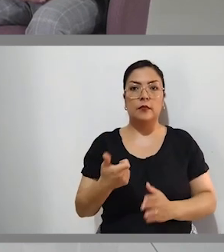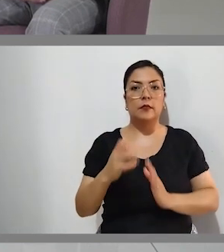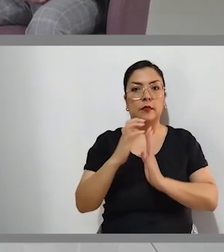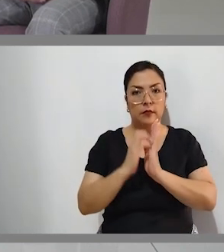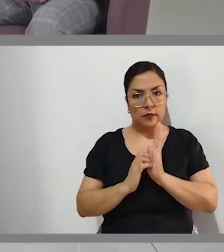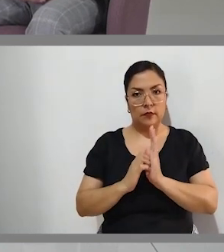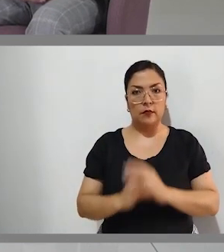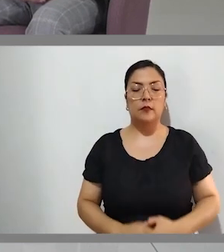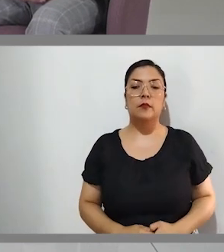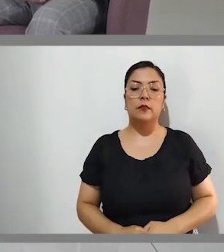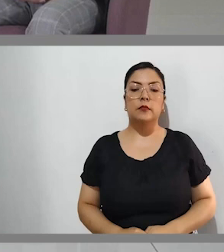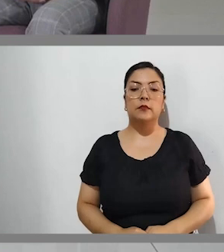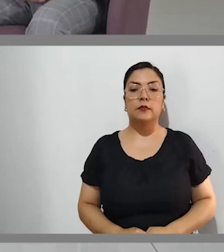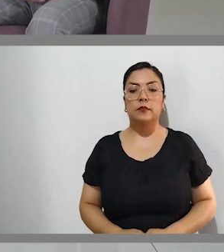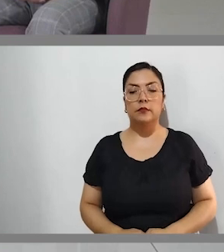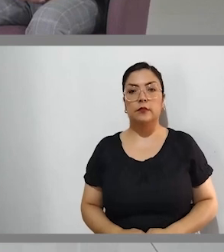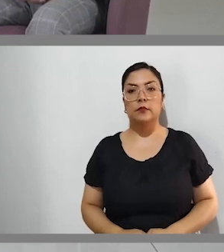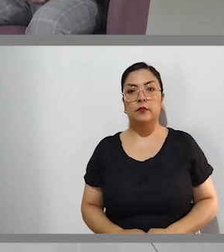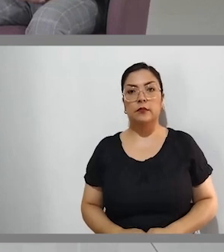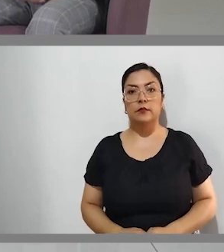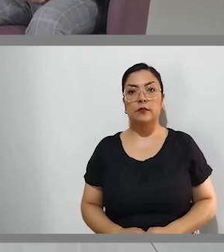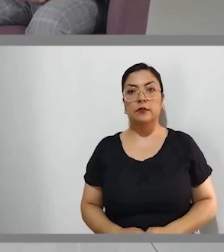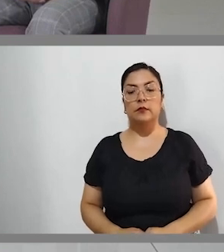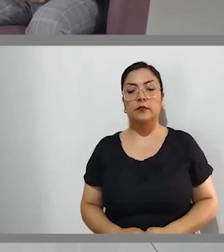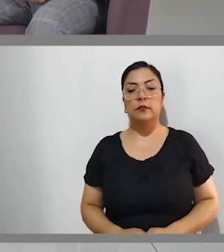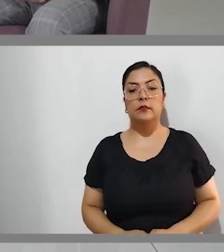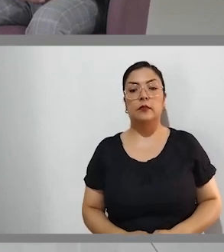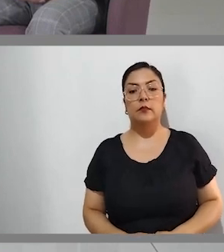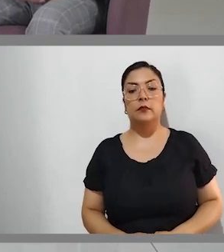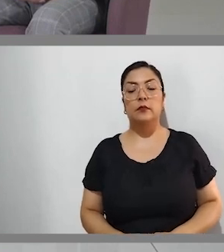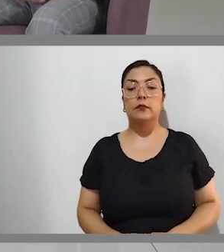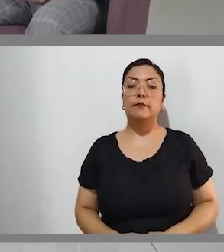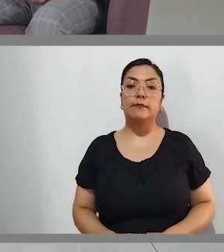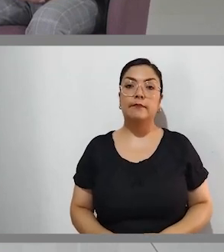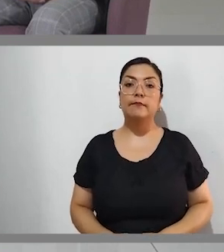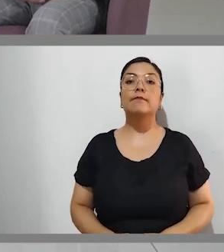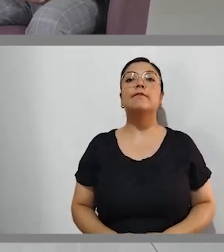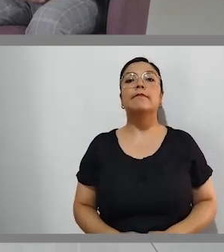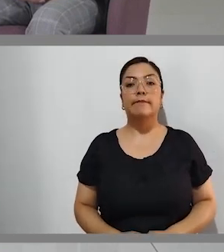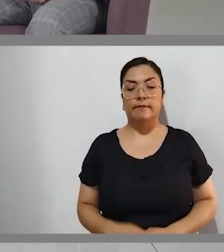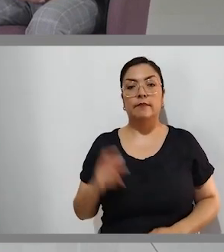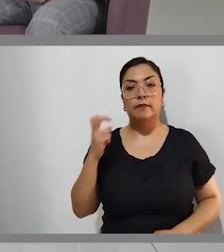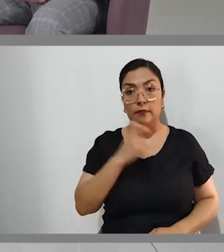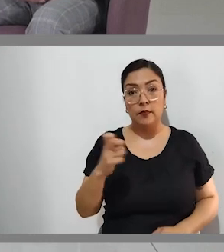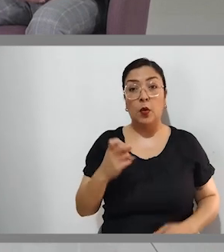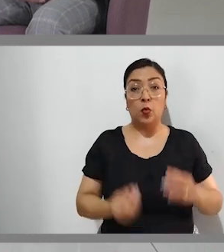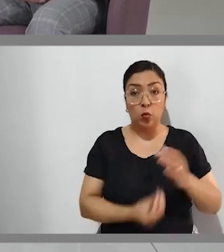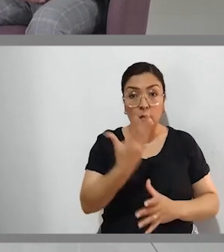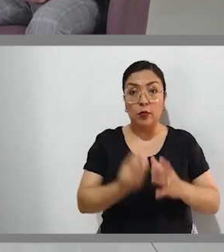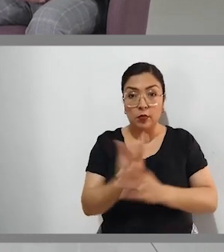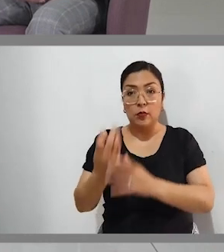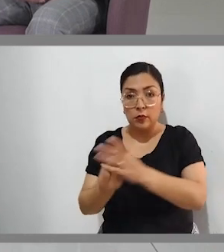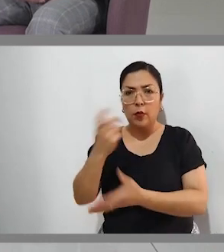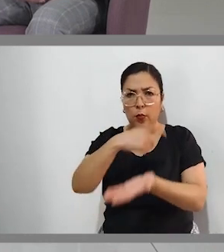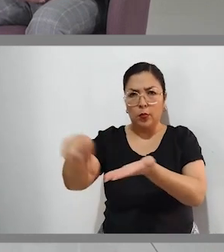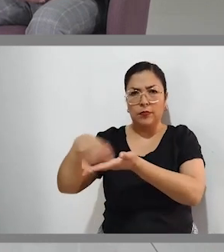creo inclusive más importante el utilizar material y estarlo utilizando para no crear nuevo material y no pedir nuevo